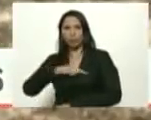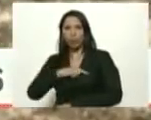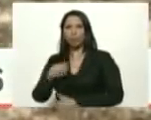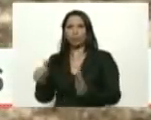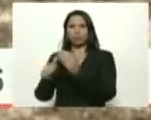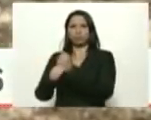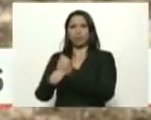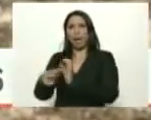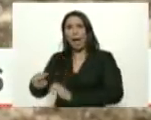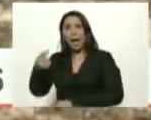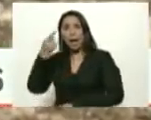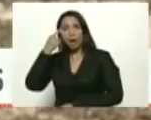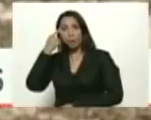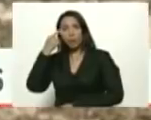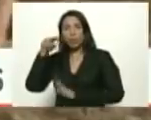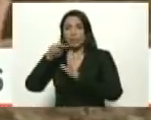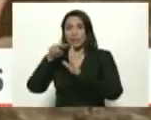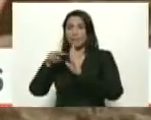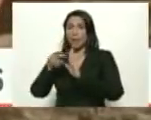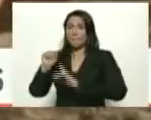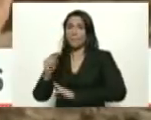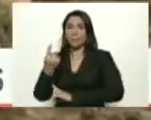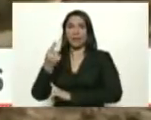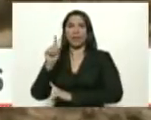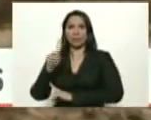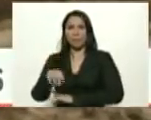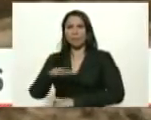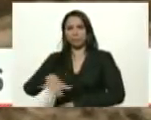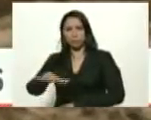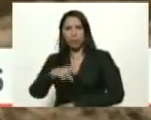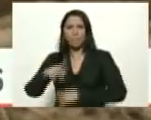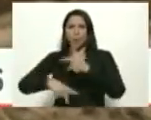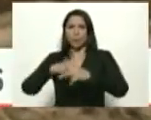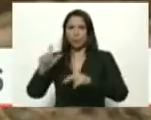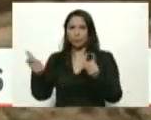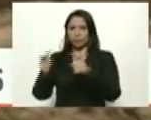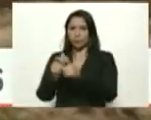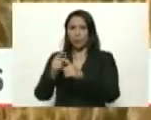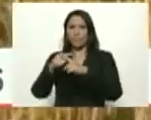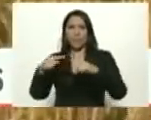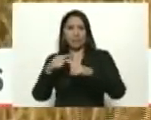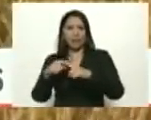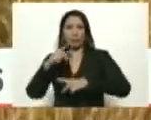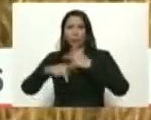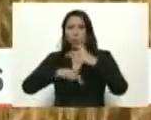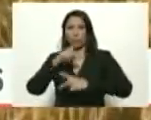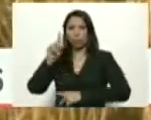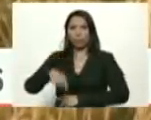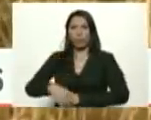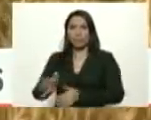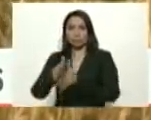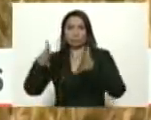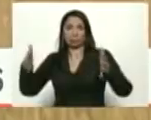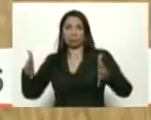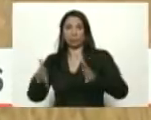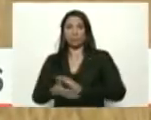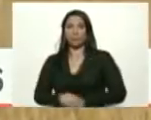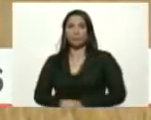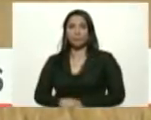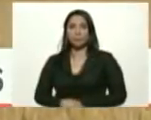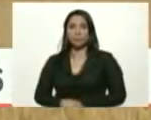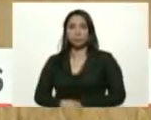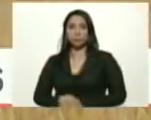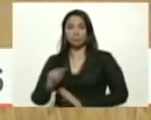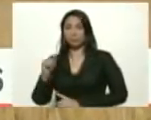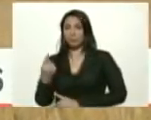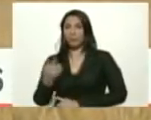él. Desde el nivel primario, patios productivos, con pequeños y medianos productores y a gran escala. A nivel